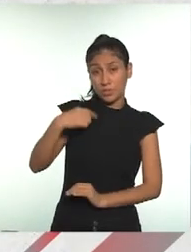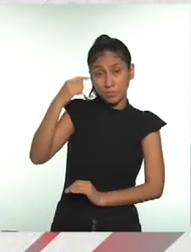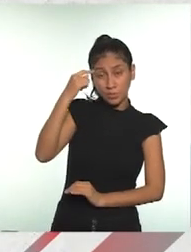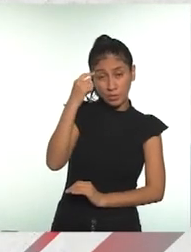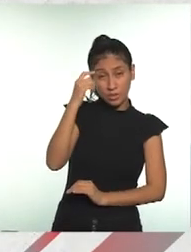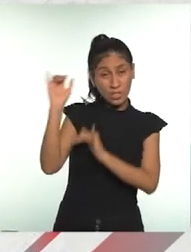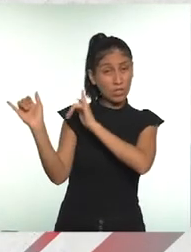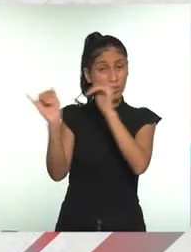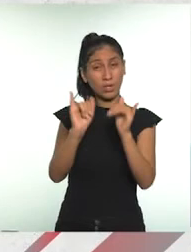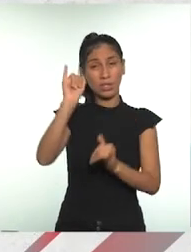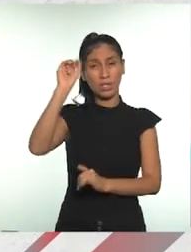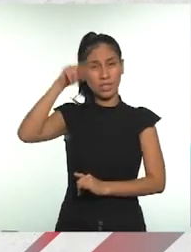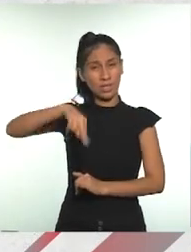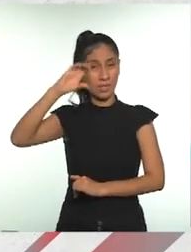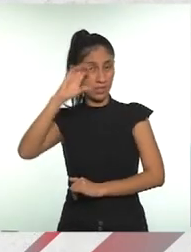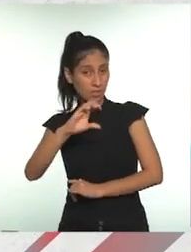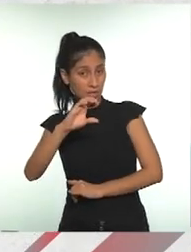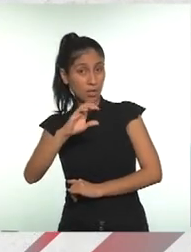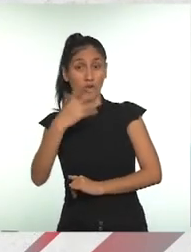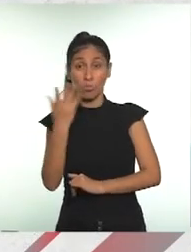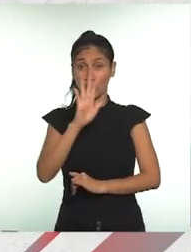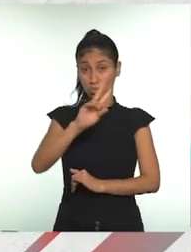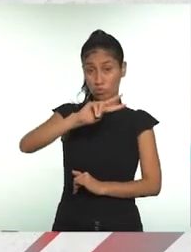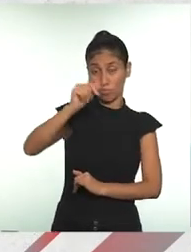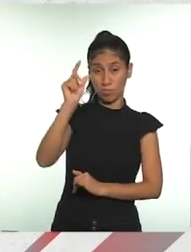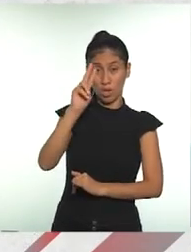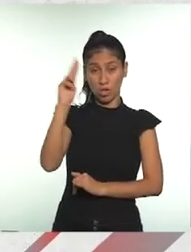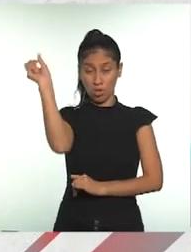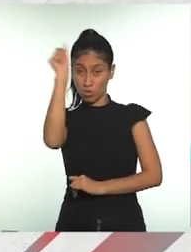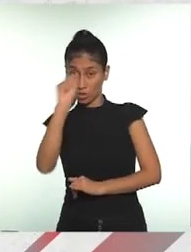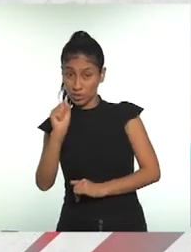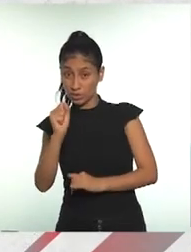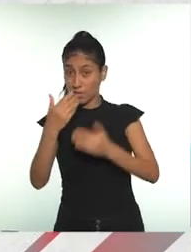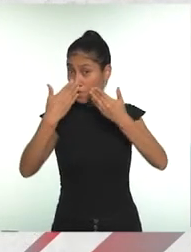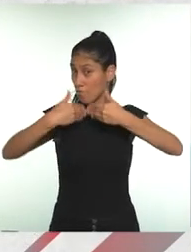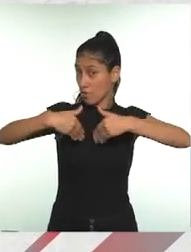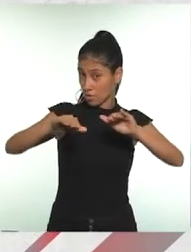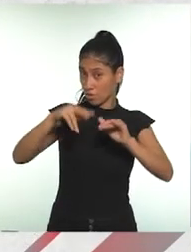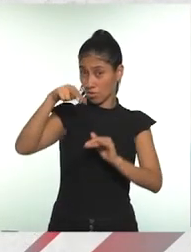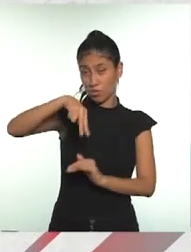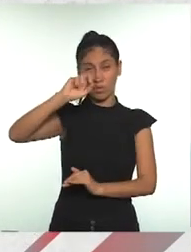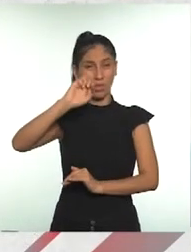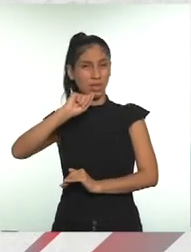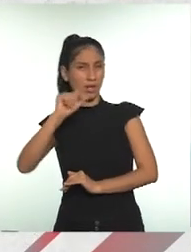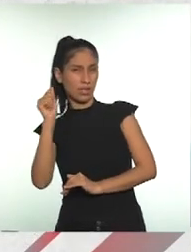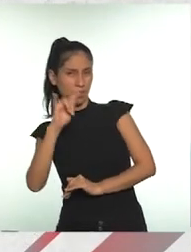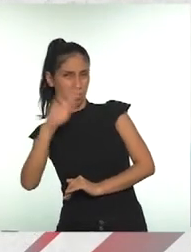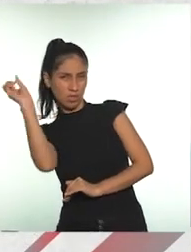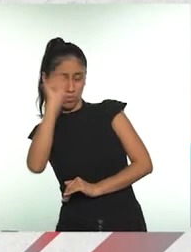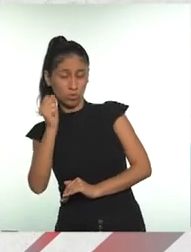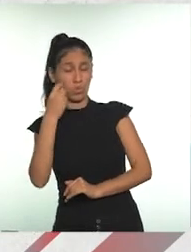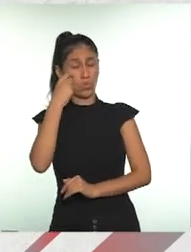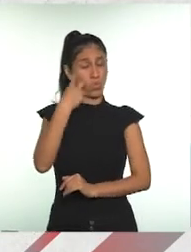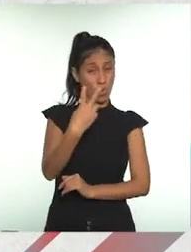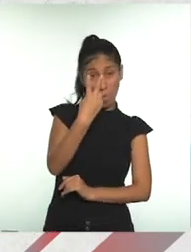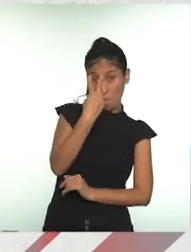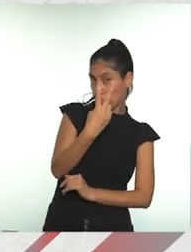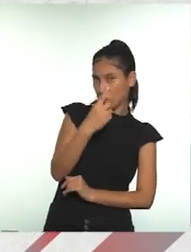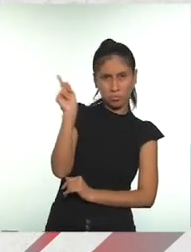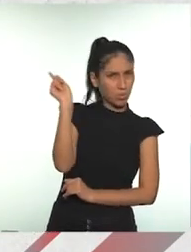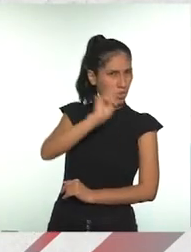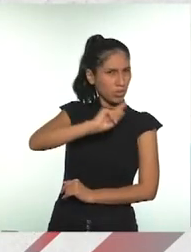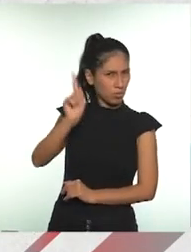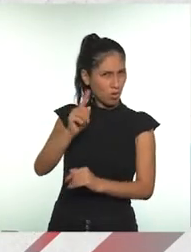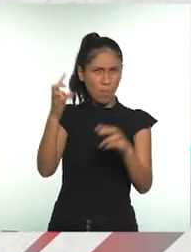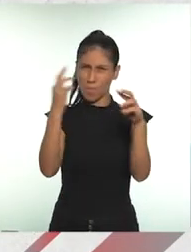en el caso del IMC, ¿no resultarán valores infinitos negativos? ¡Qué buen ojo!